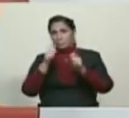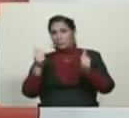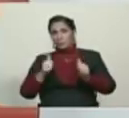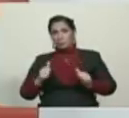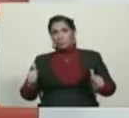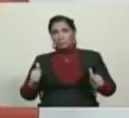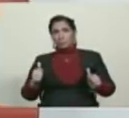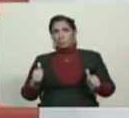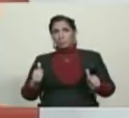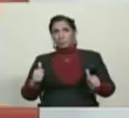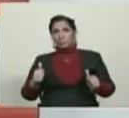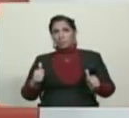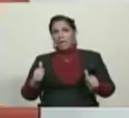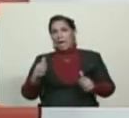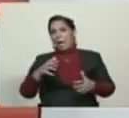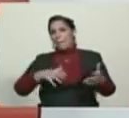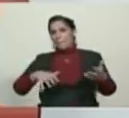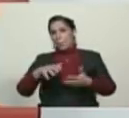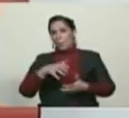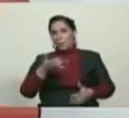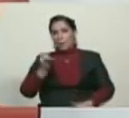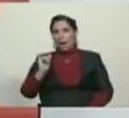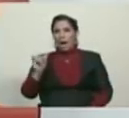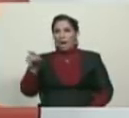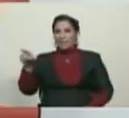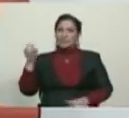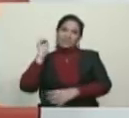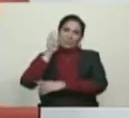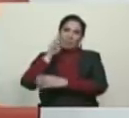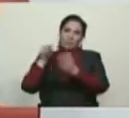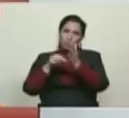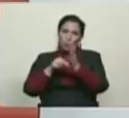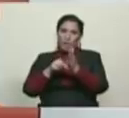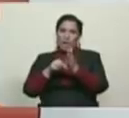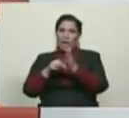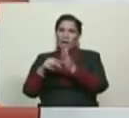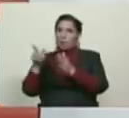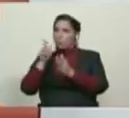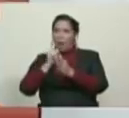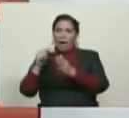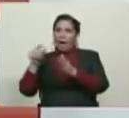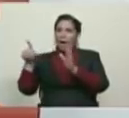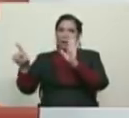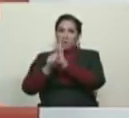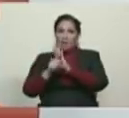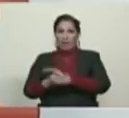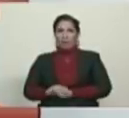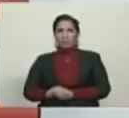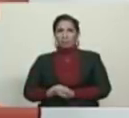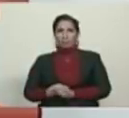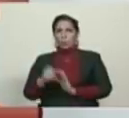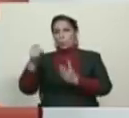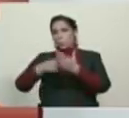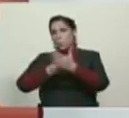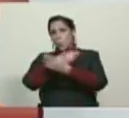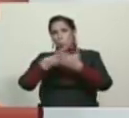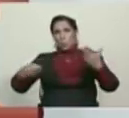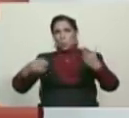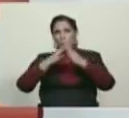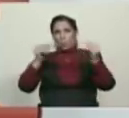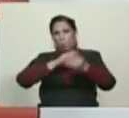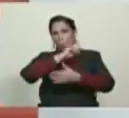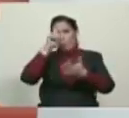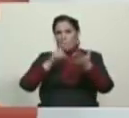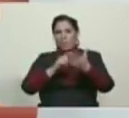en la que está esa Asamblea Nacional en desacato es nulo de toda nulidad, dijeran los